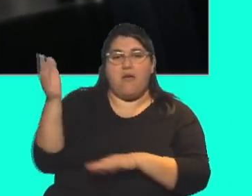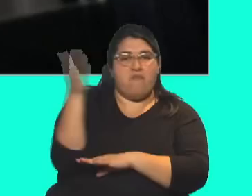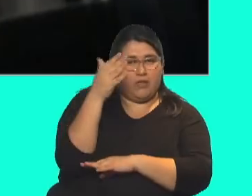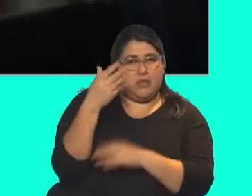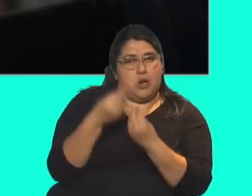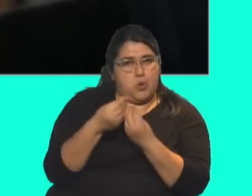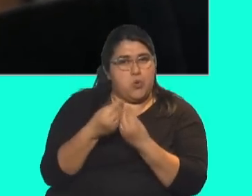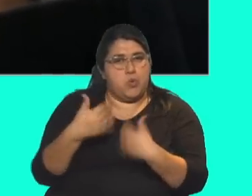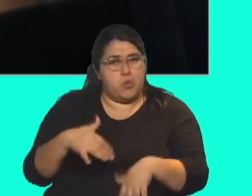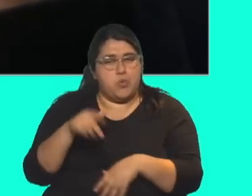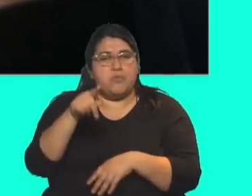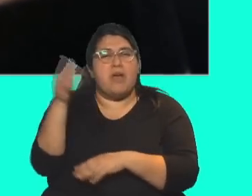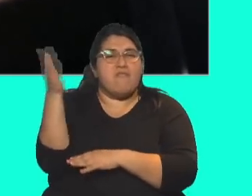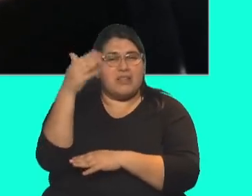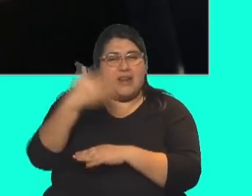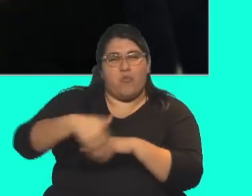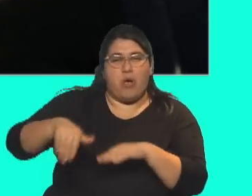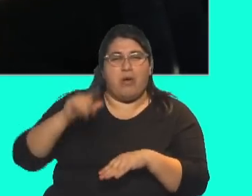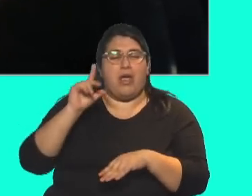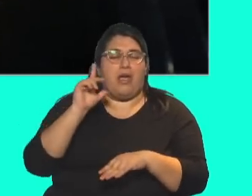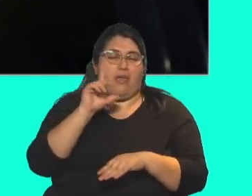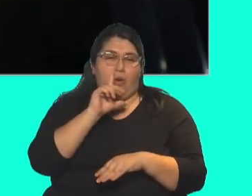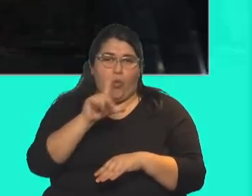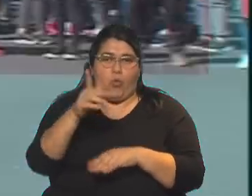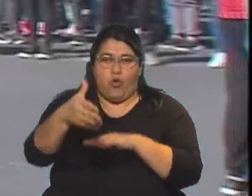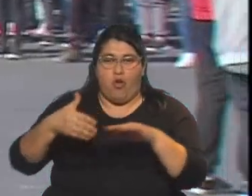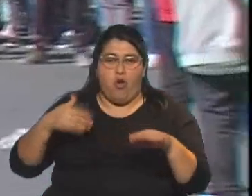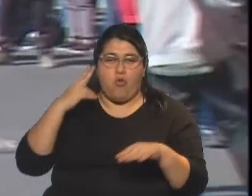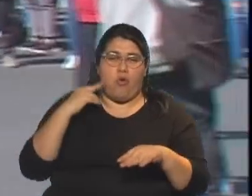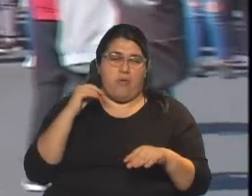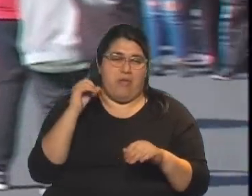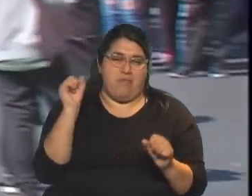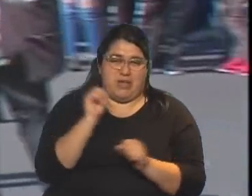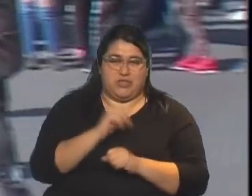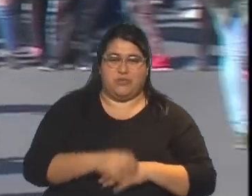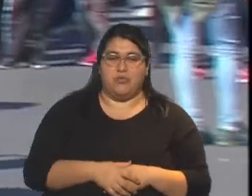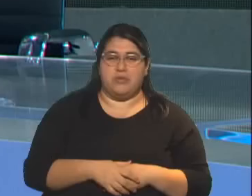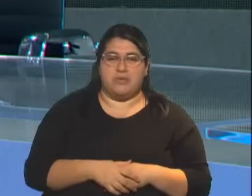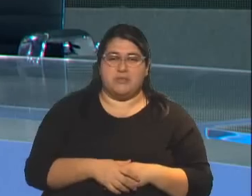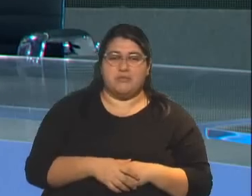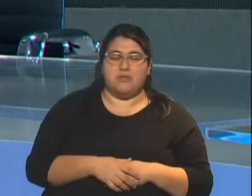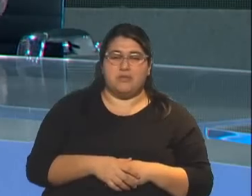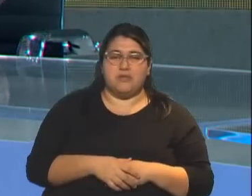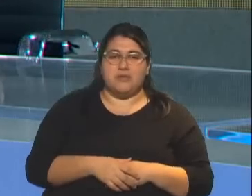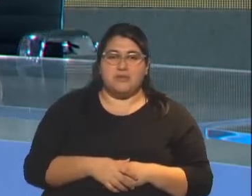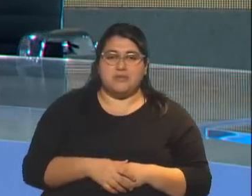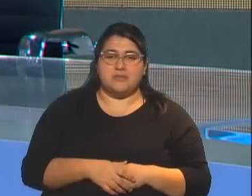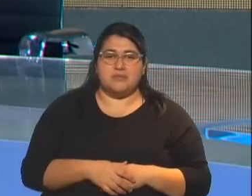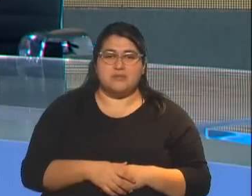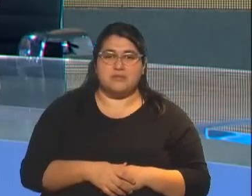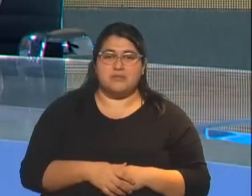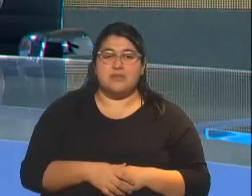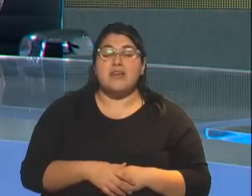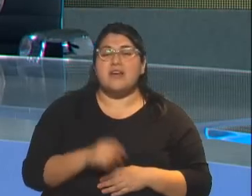avenida 9 de julio y avenida de mayo ubierna lo volvemos con 12 minutos bueno lo